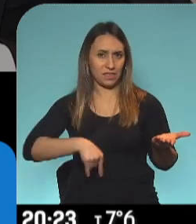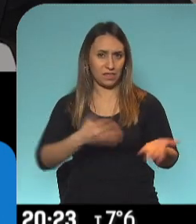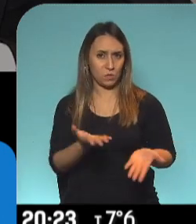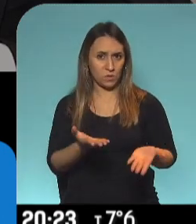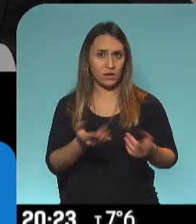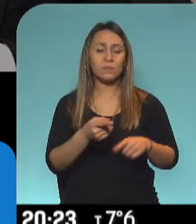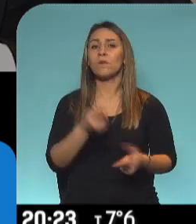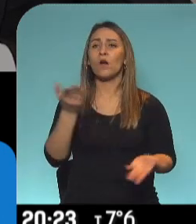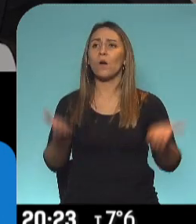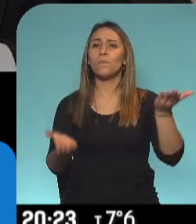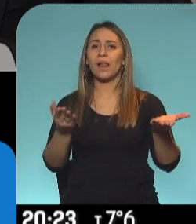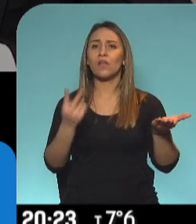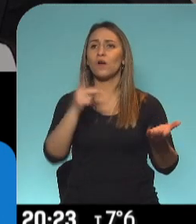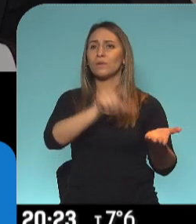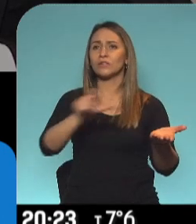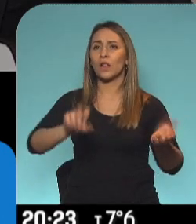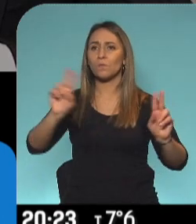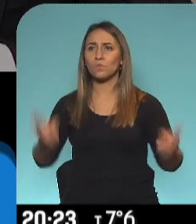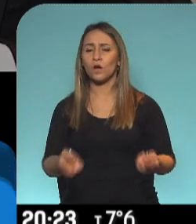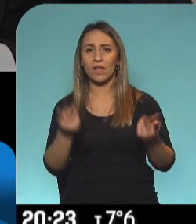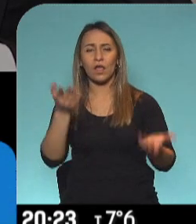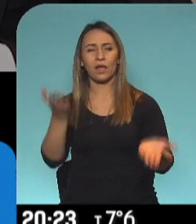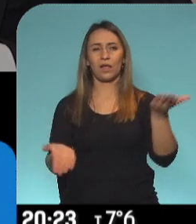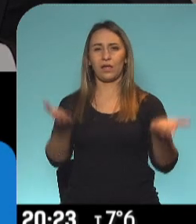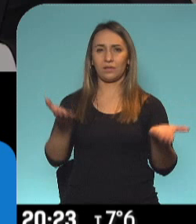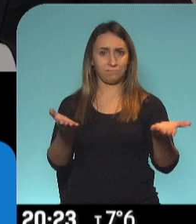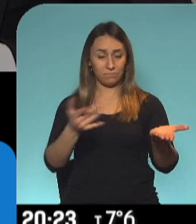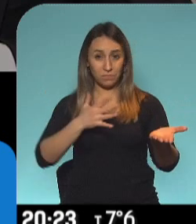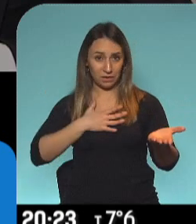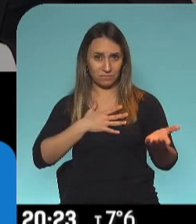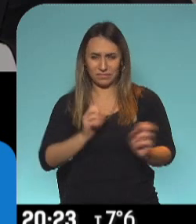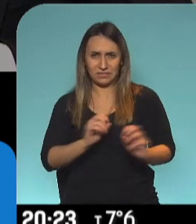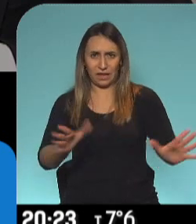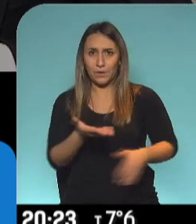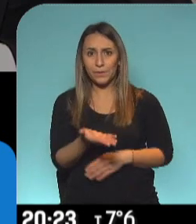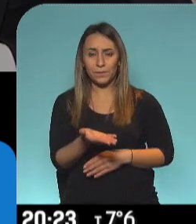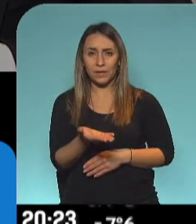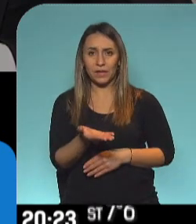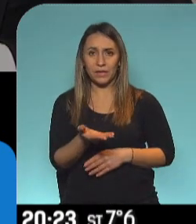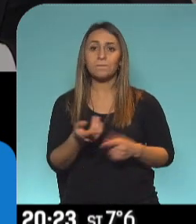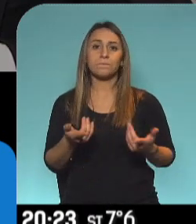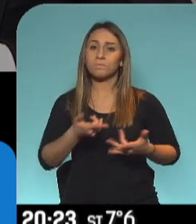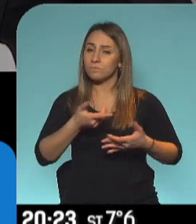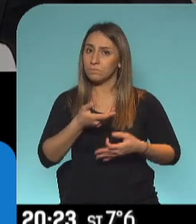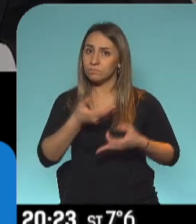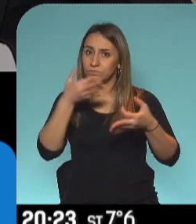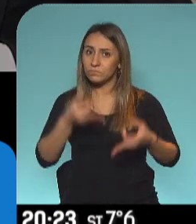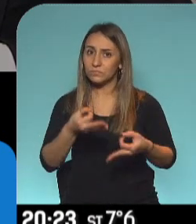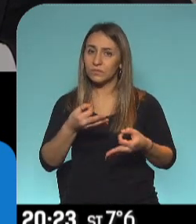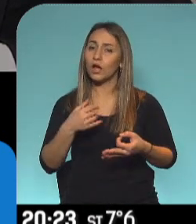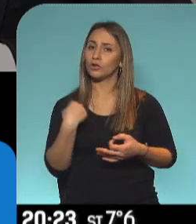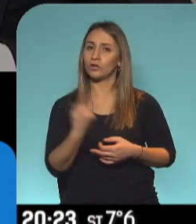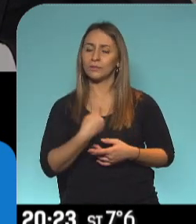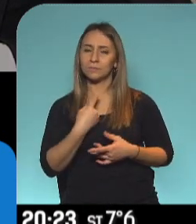se comparan 2 muertes, que me parece que es muy desagradable, lo cierto es que nosotros tenemos que tener en